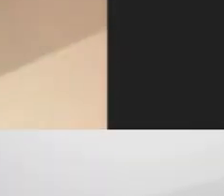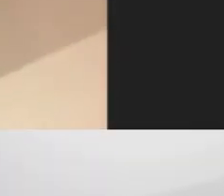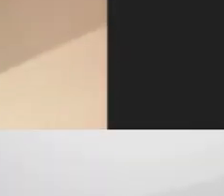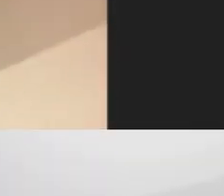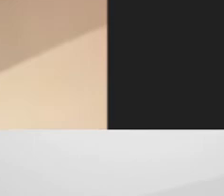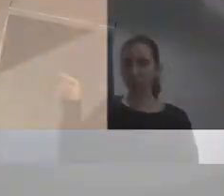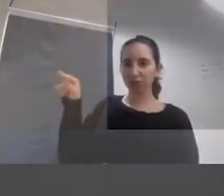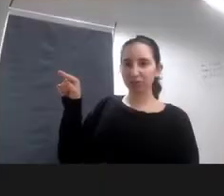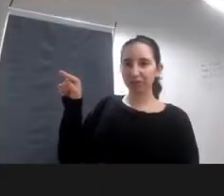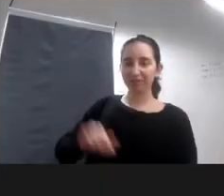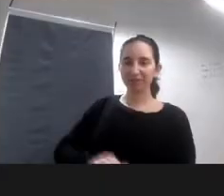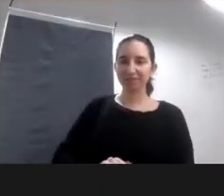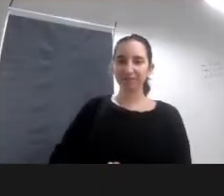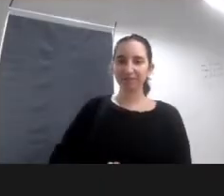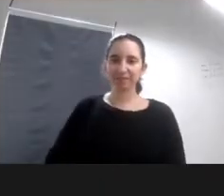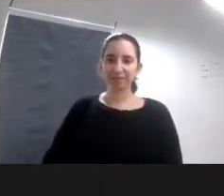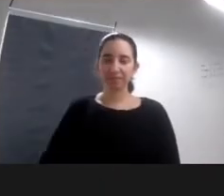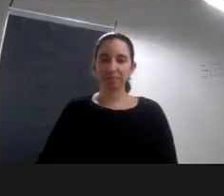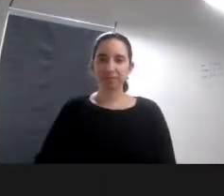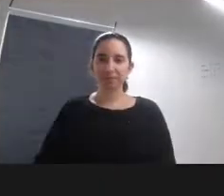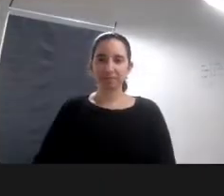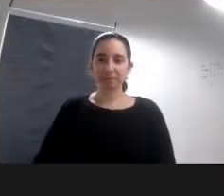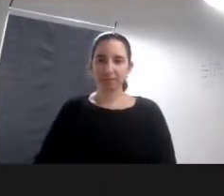Vamos a hacer cambio. Un segundito, Carlos.